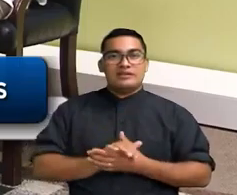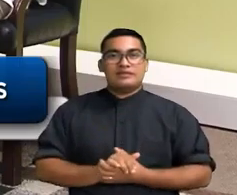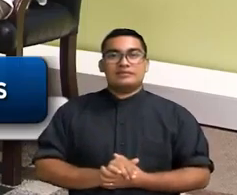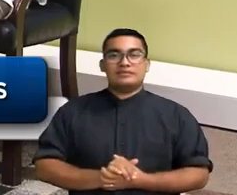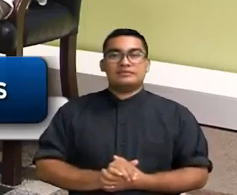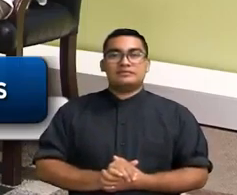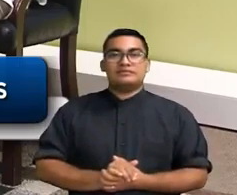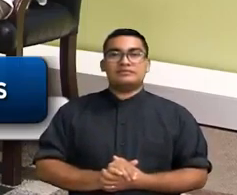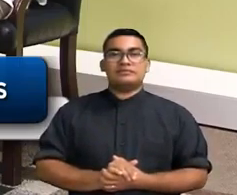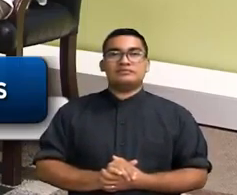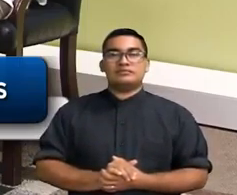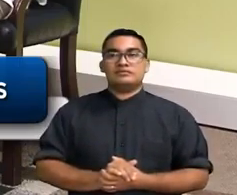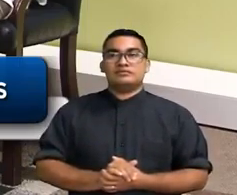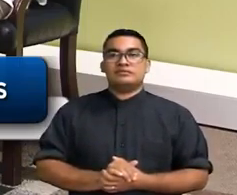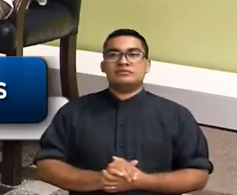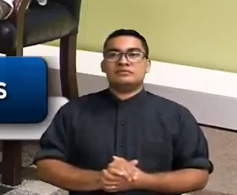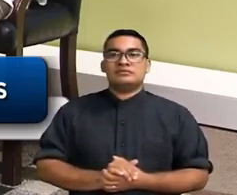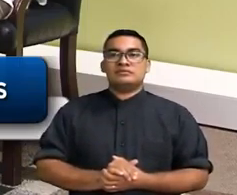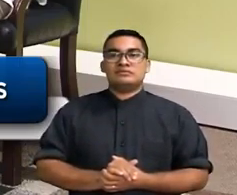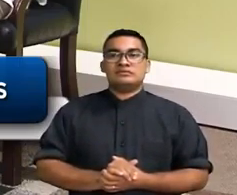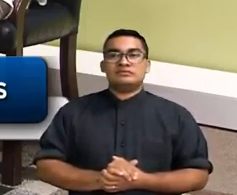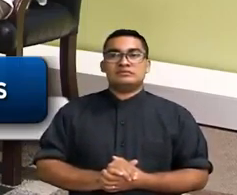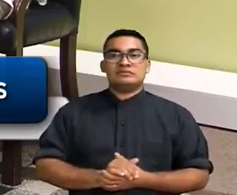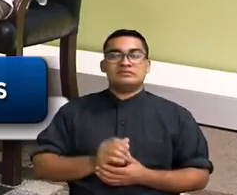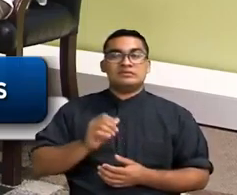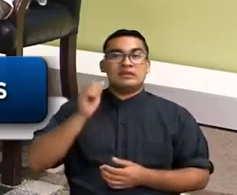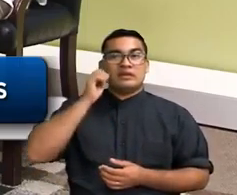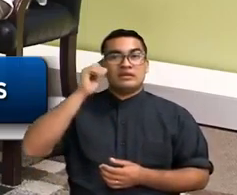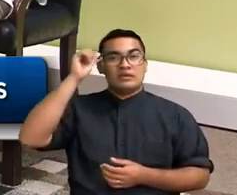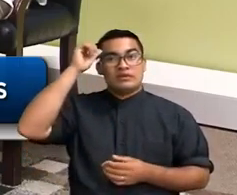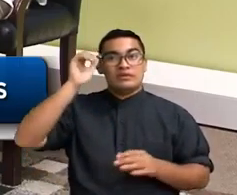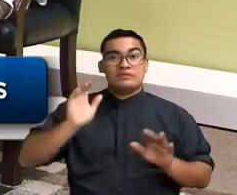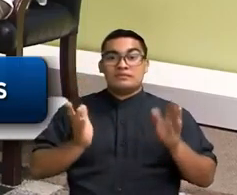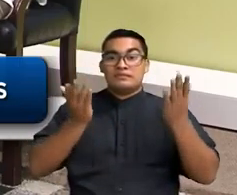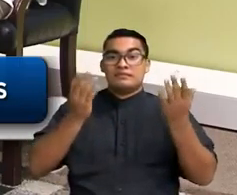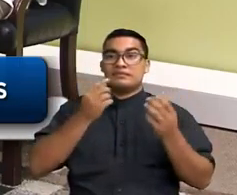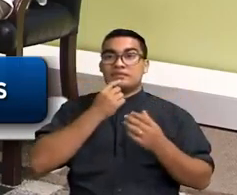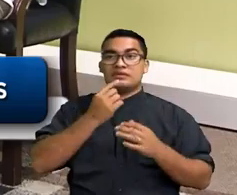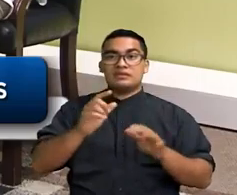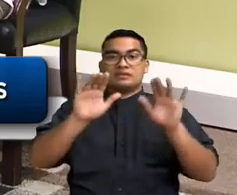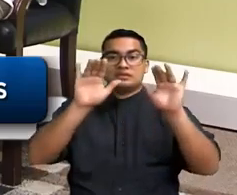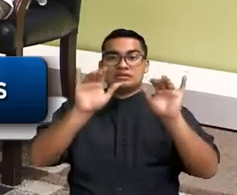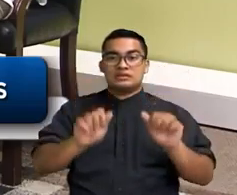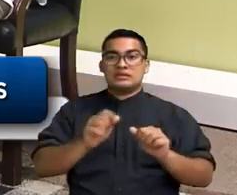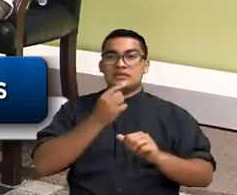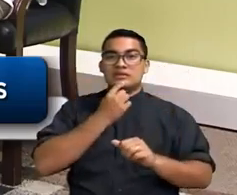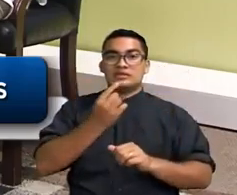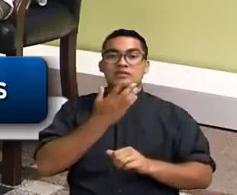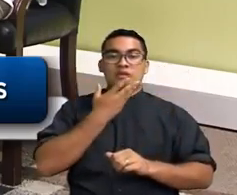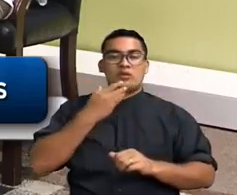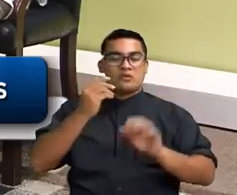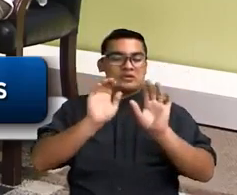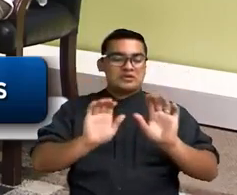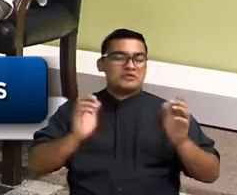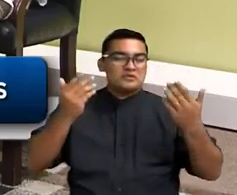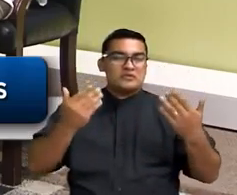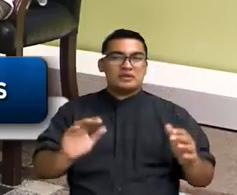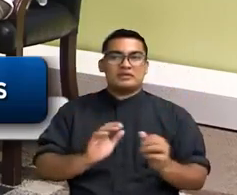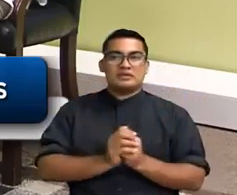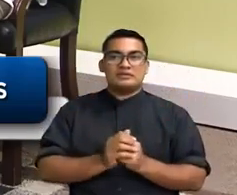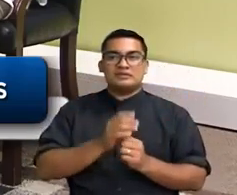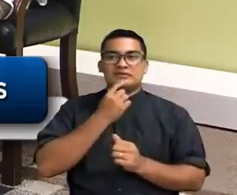a los adultos mayores? Sí, acordémonos que ya no es del adulto mayor, ya es de los pequeños, los jóvenes, ya los adultos. Ya no es